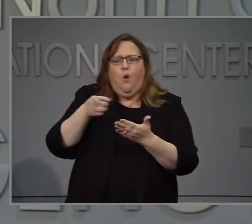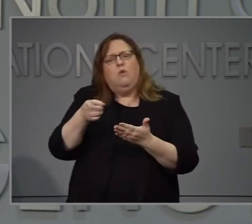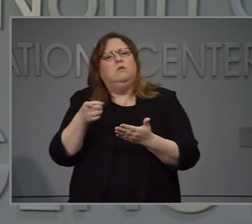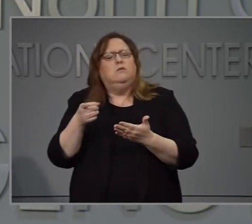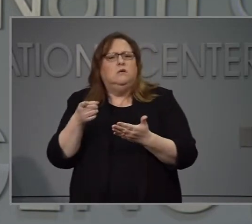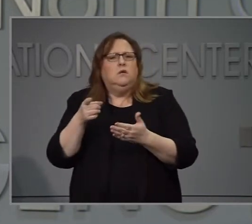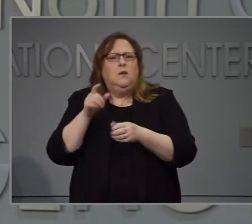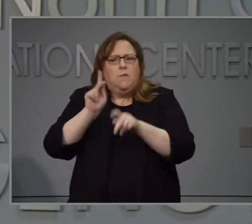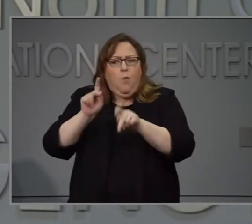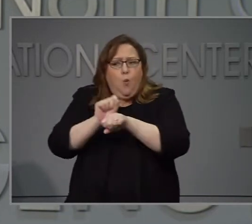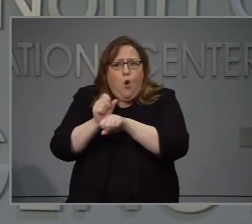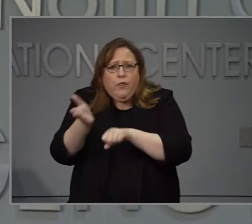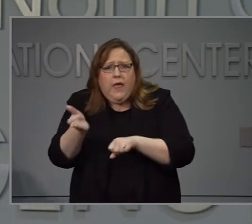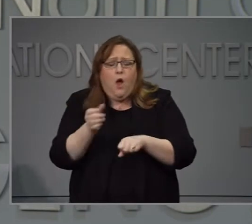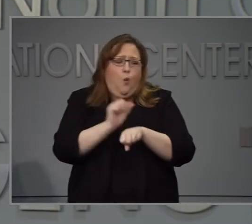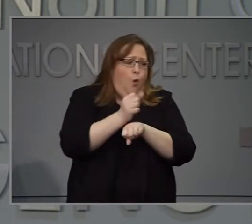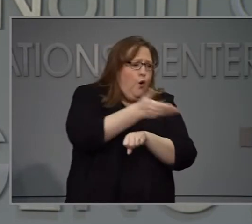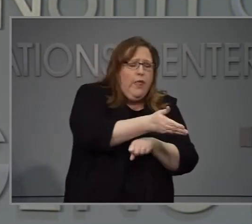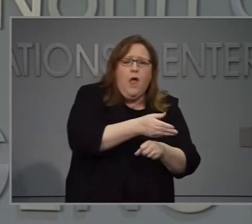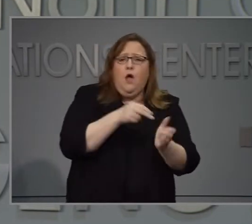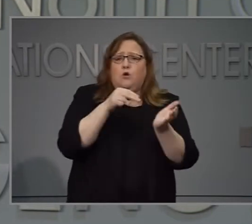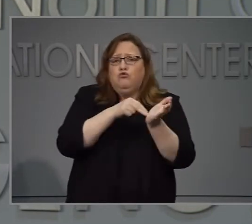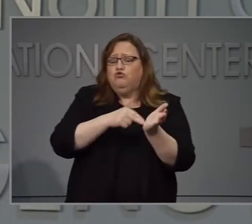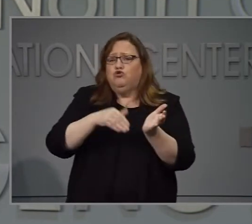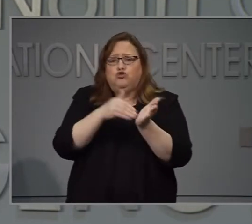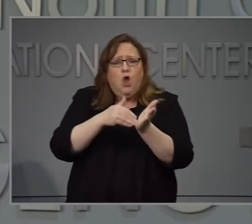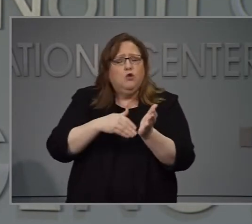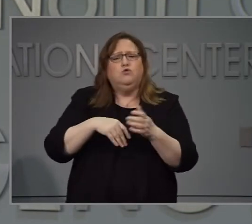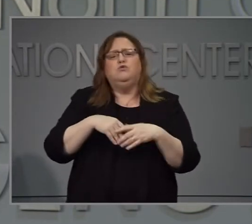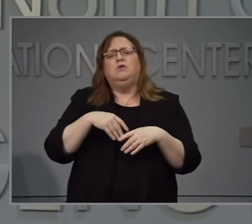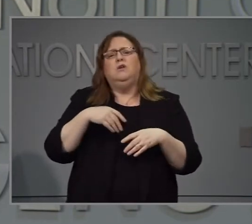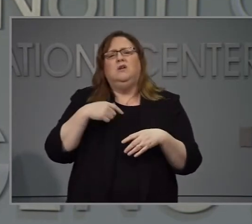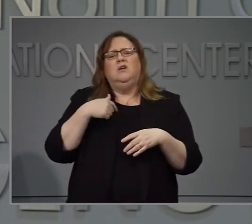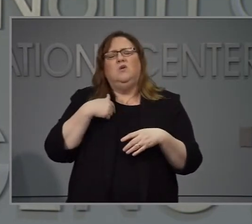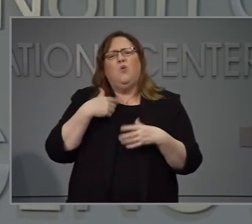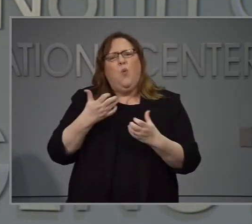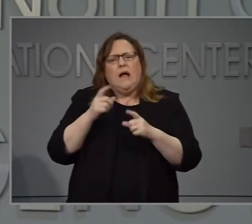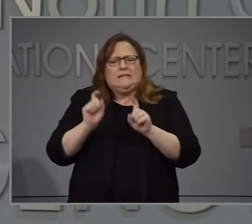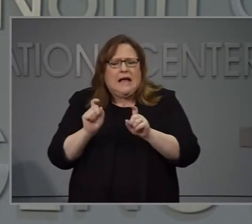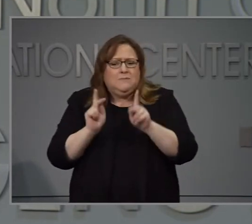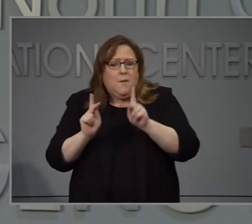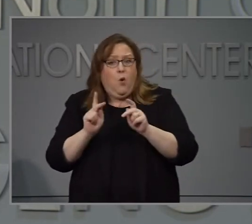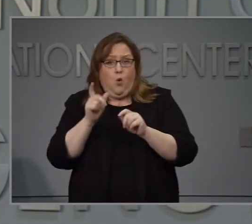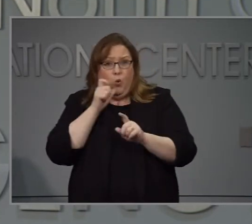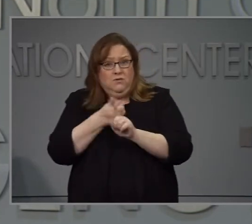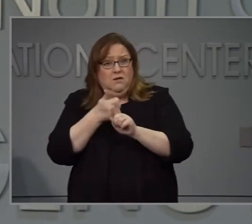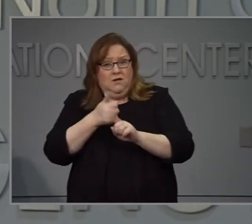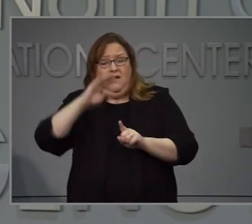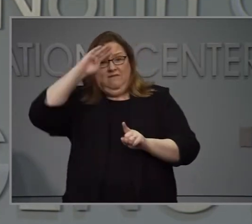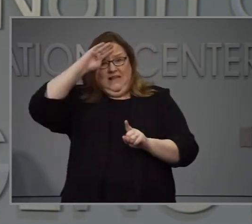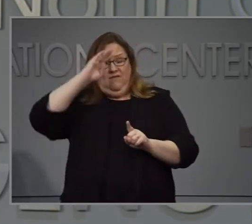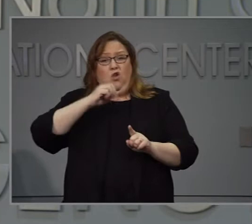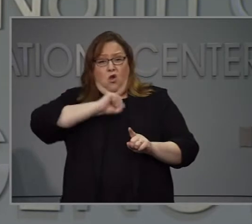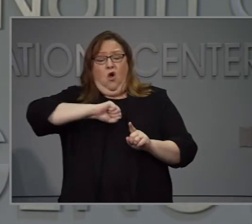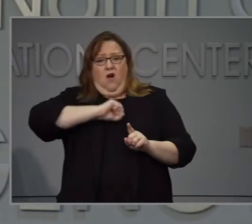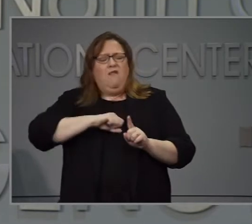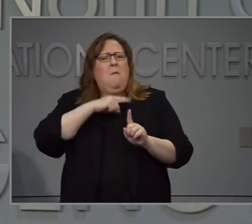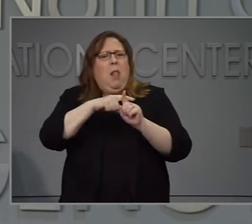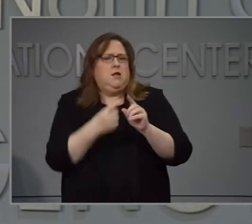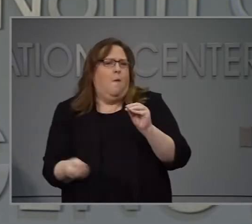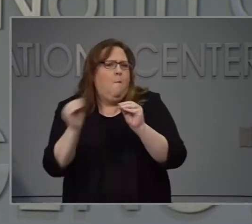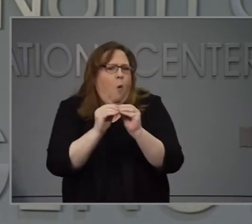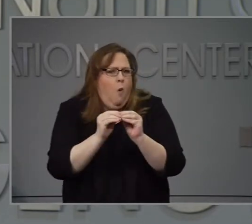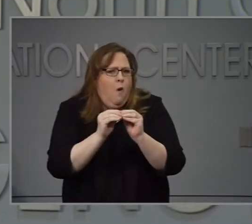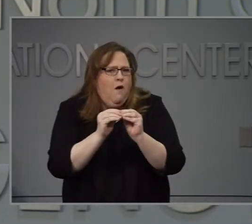personas que trabajan en servicios de salud quieras tener la capacidad de hacer pruebas incluso ir